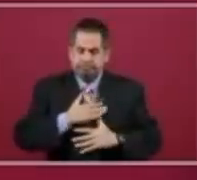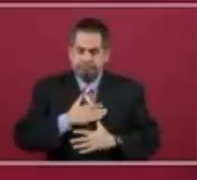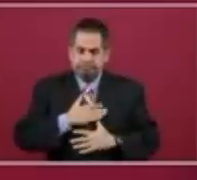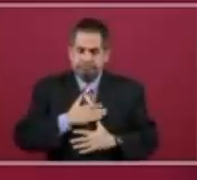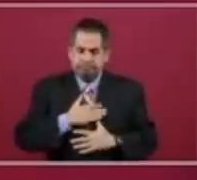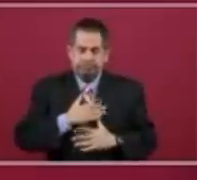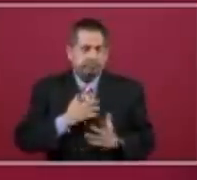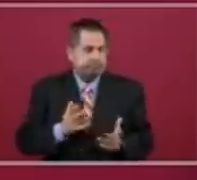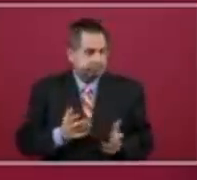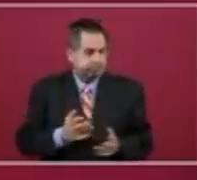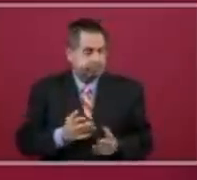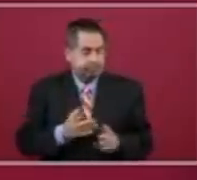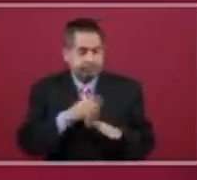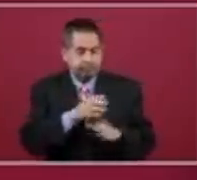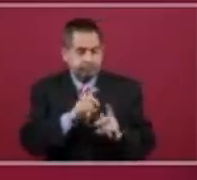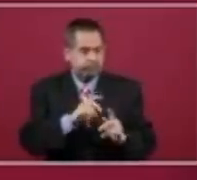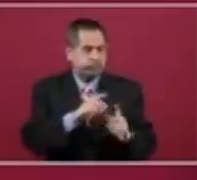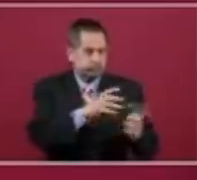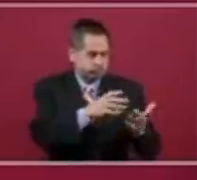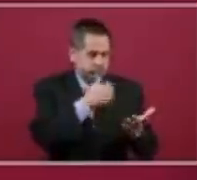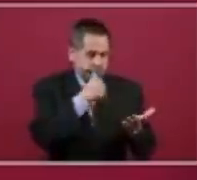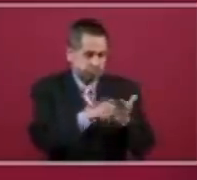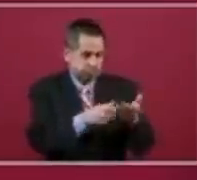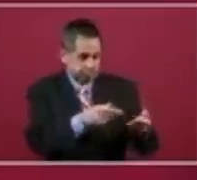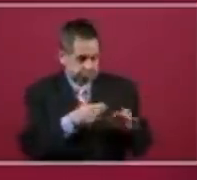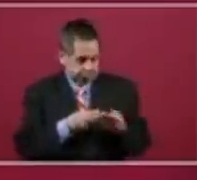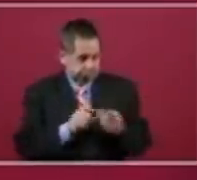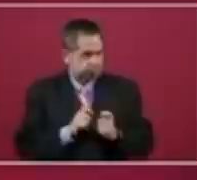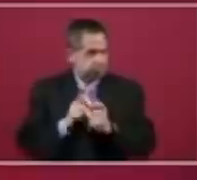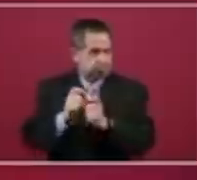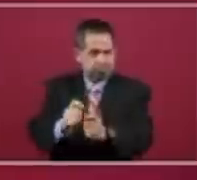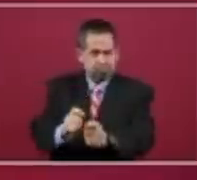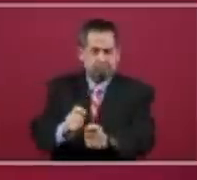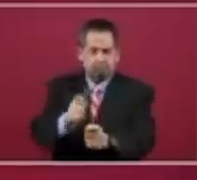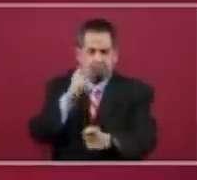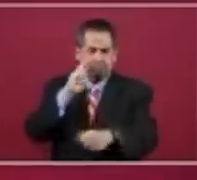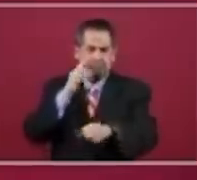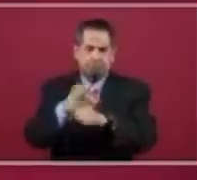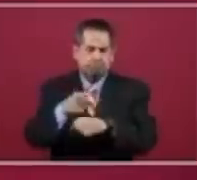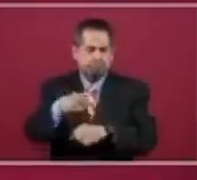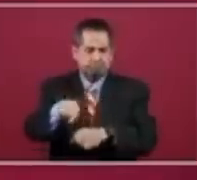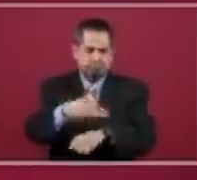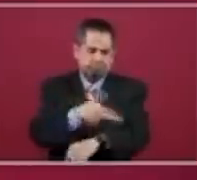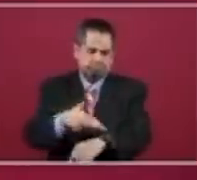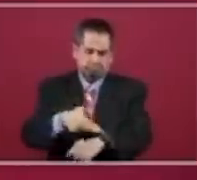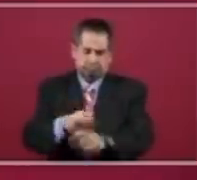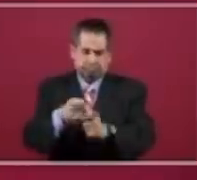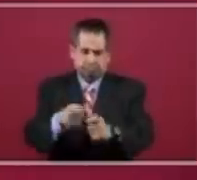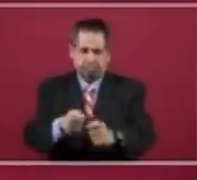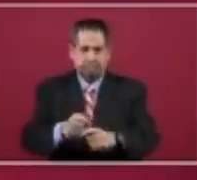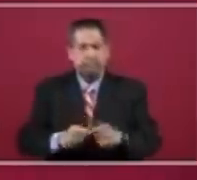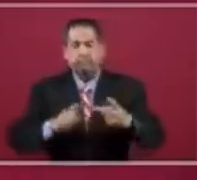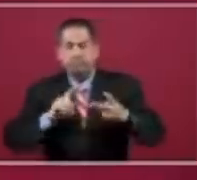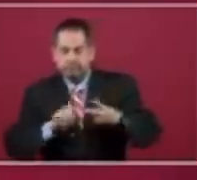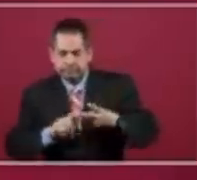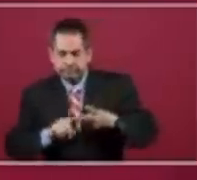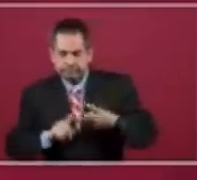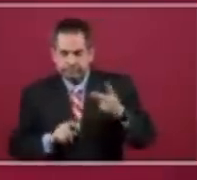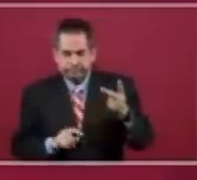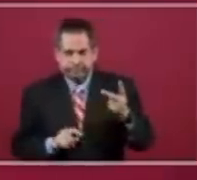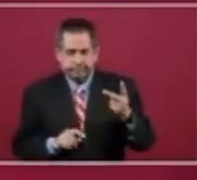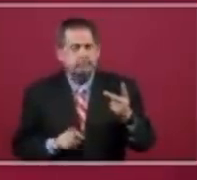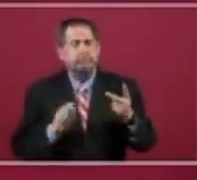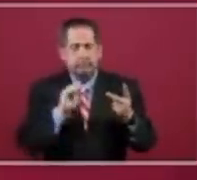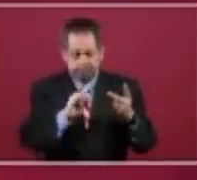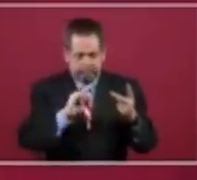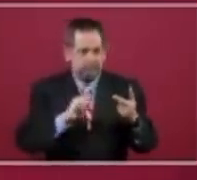vamos a entregar el escrito a la instancia correspondiente. En lo segundo, sí